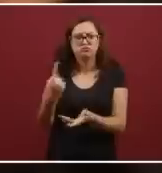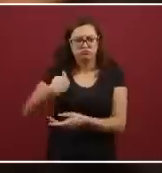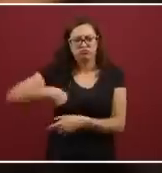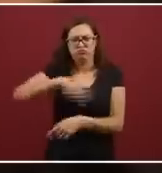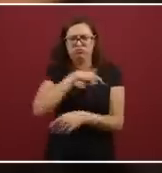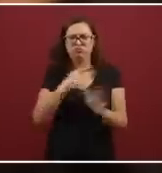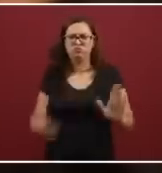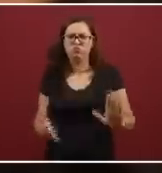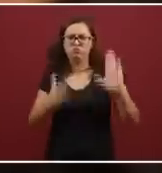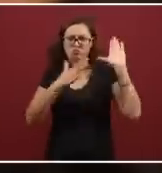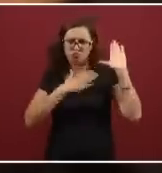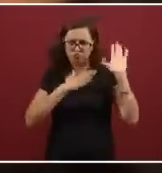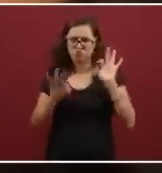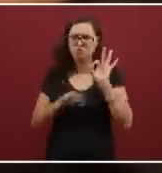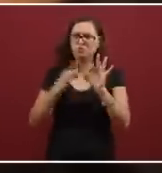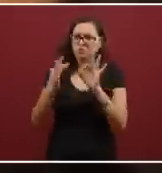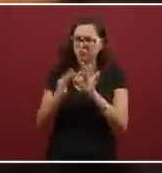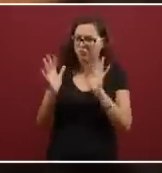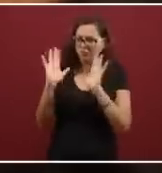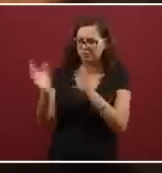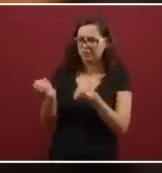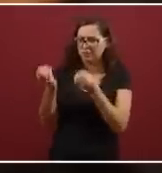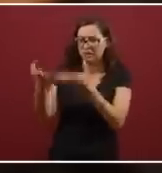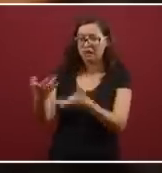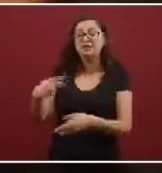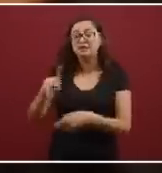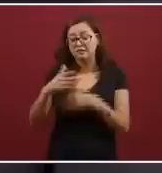ofrecimos, falta todavía